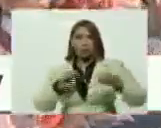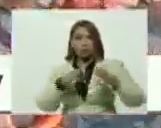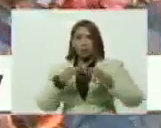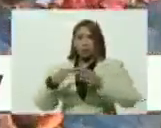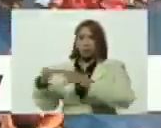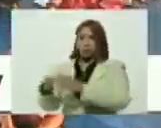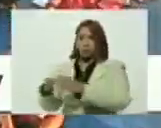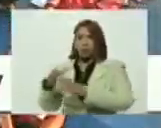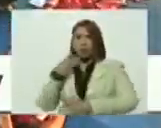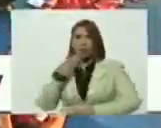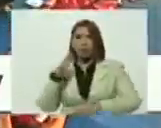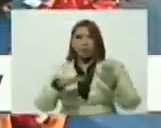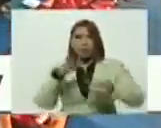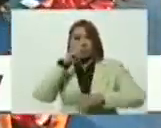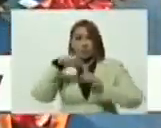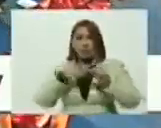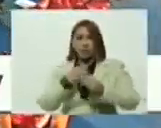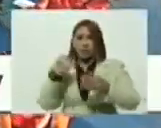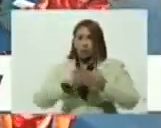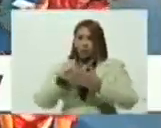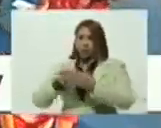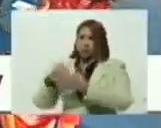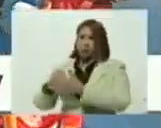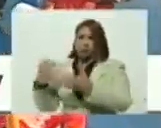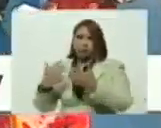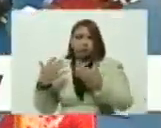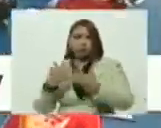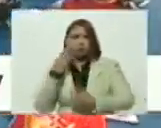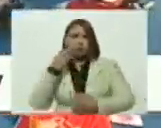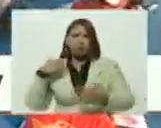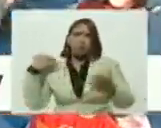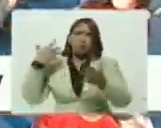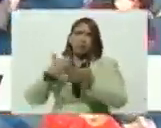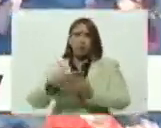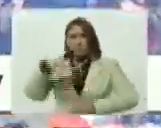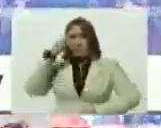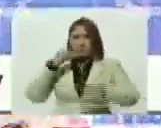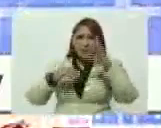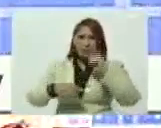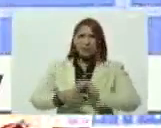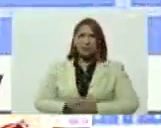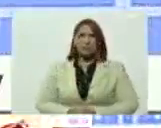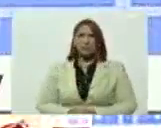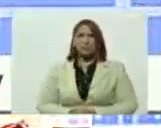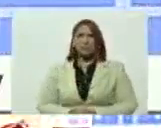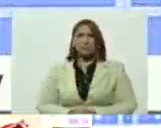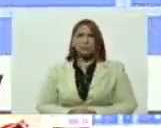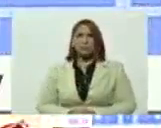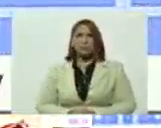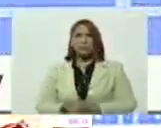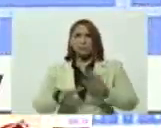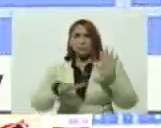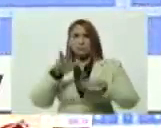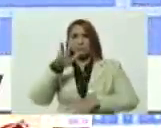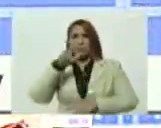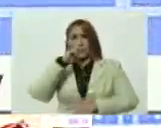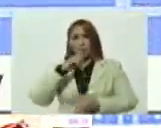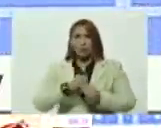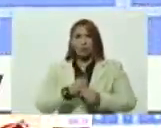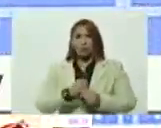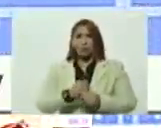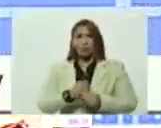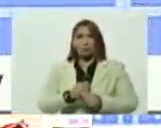juveniles. Son 13 años de lucha, de batallas, de experiencias, de aprendizajes, presidente, 13 años